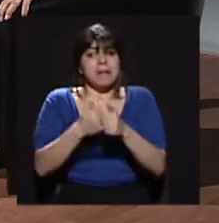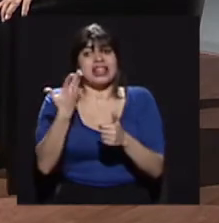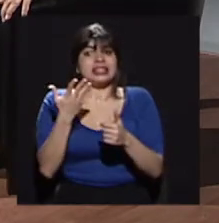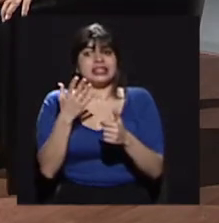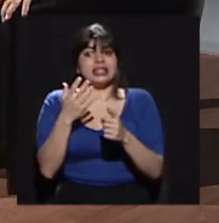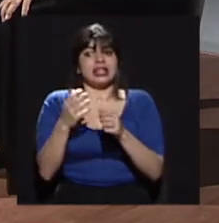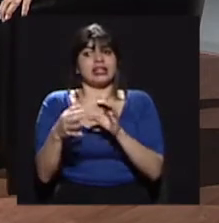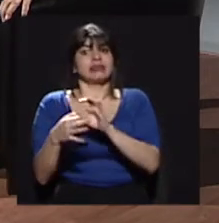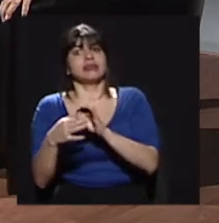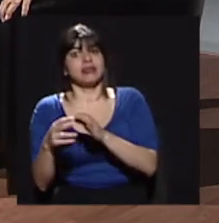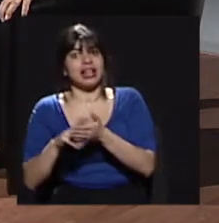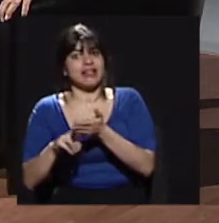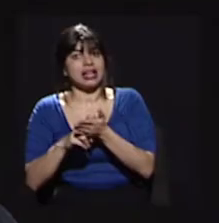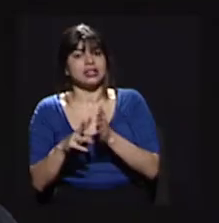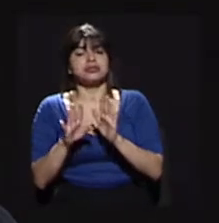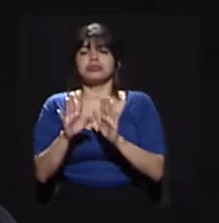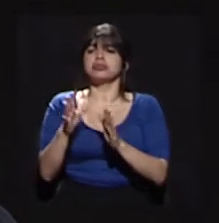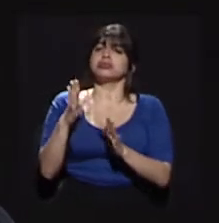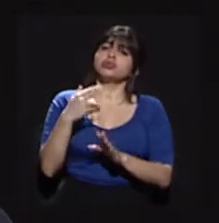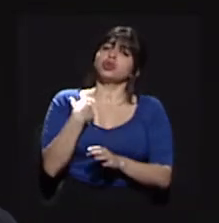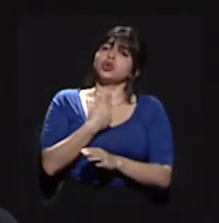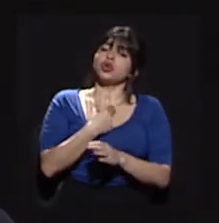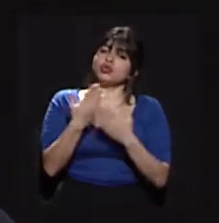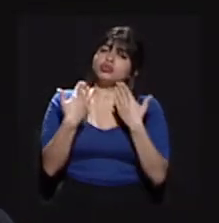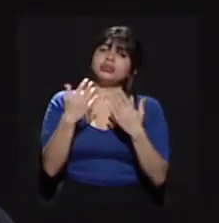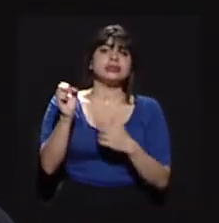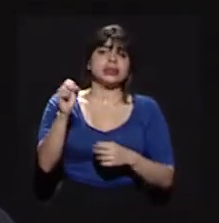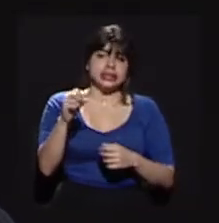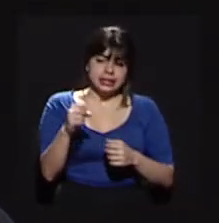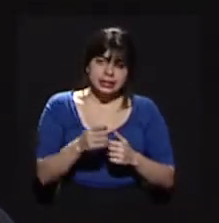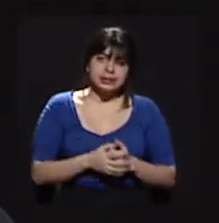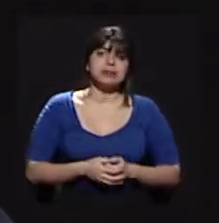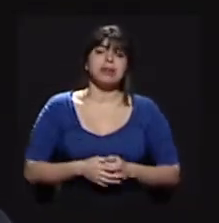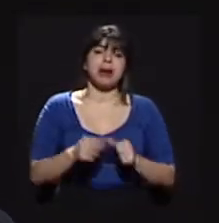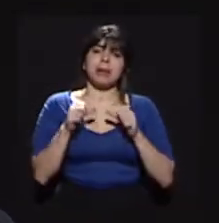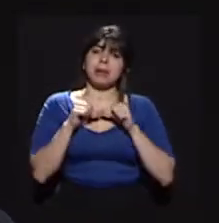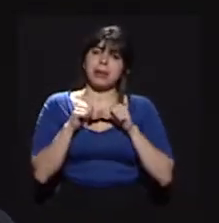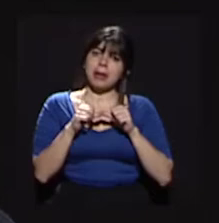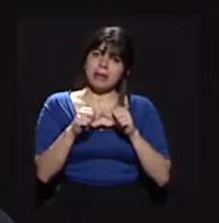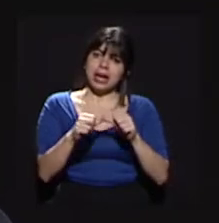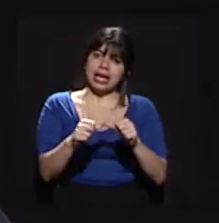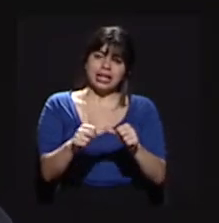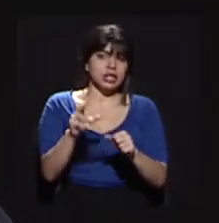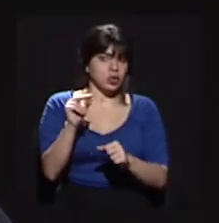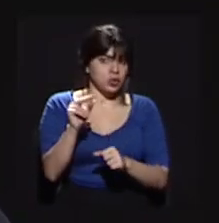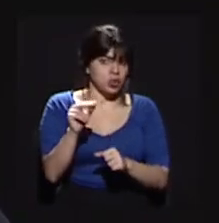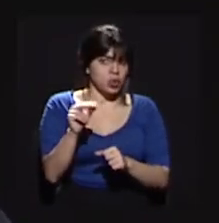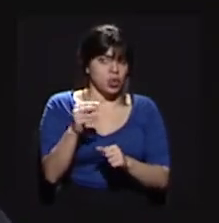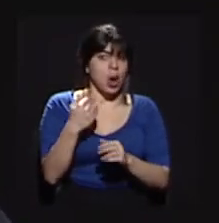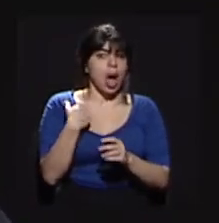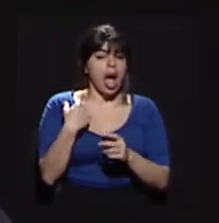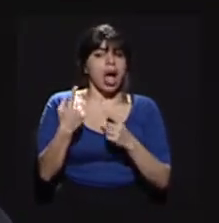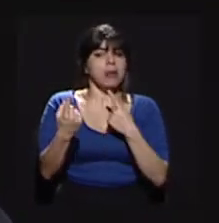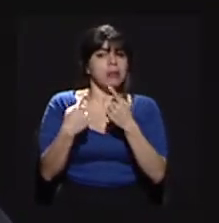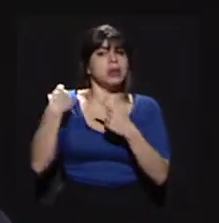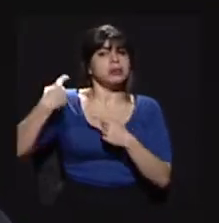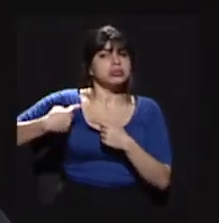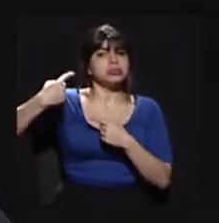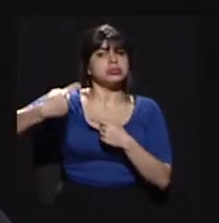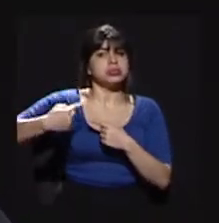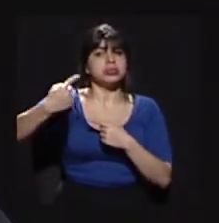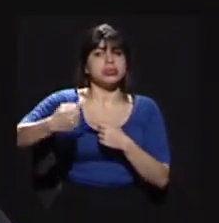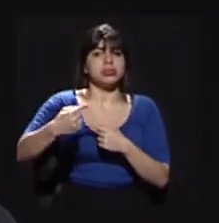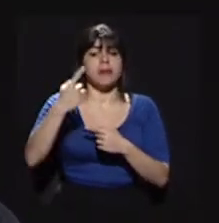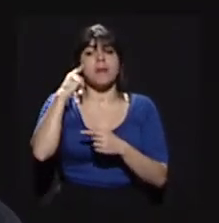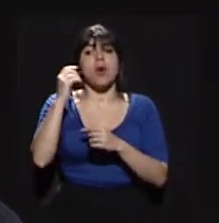con el partido liberal y nacional hemos conversado si hemos conversado permanentemente no ha habido entre locución si por intermedio de